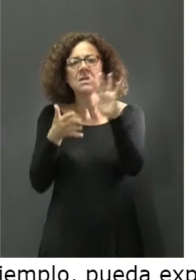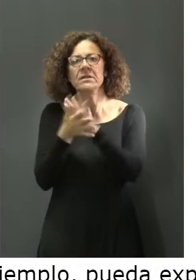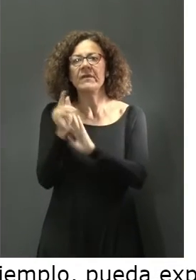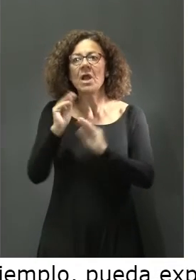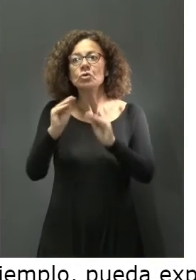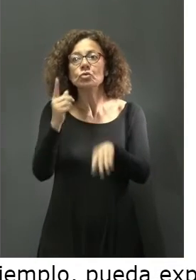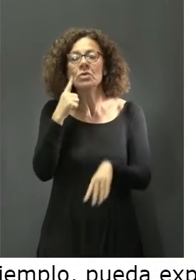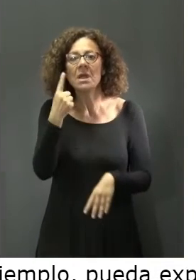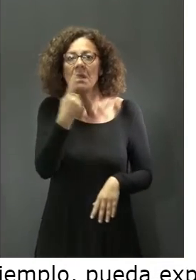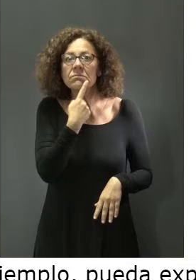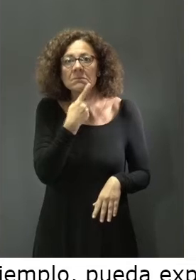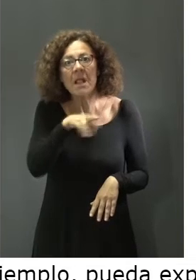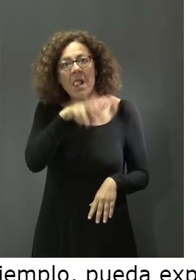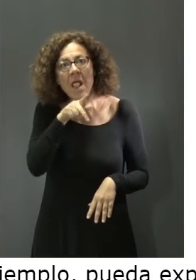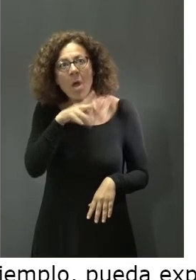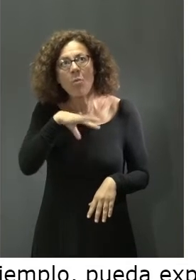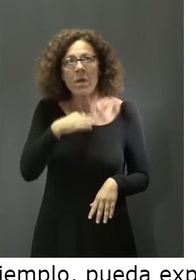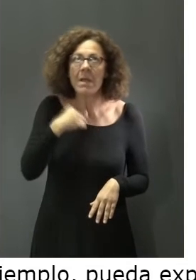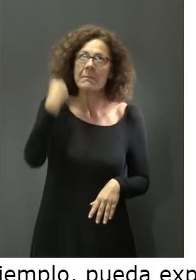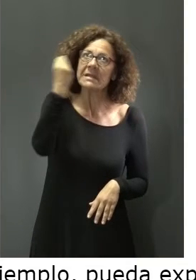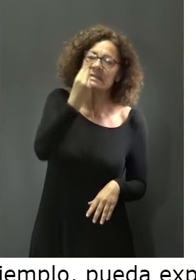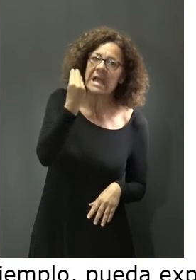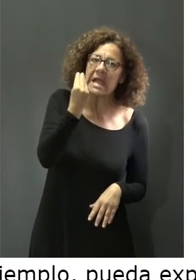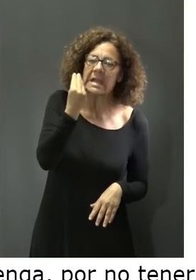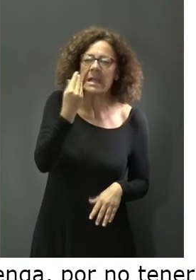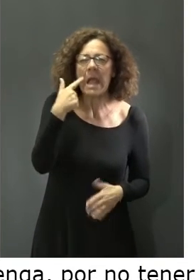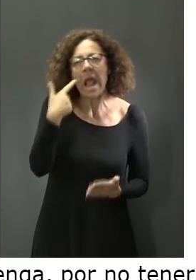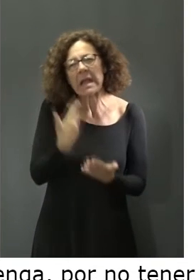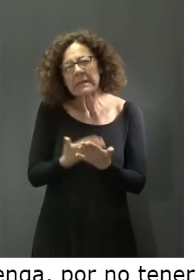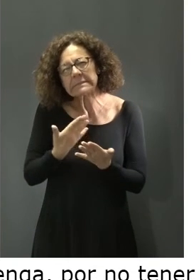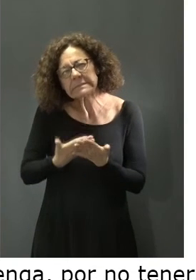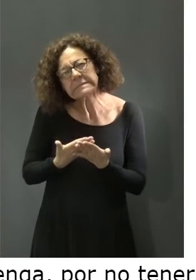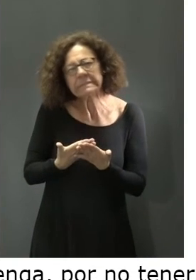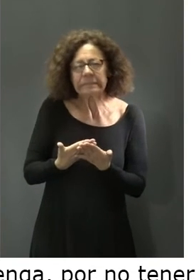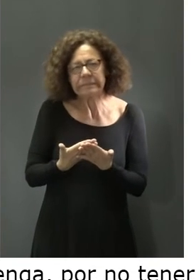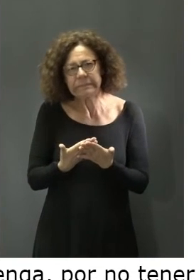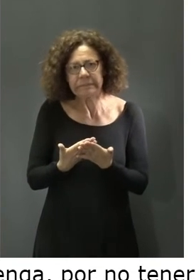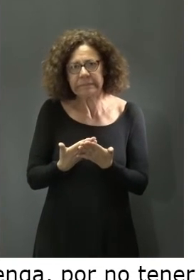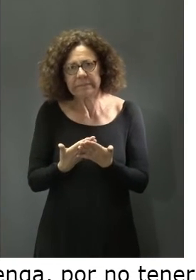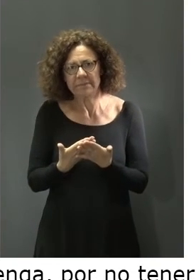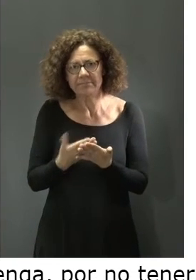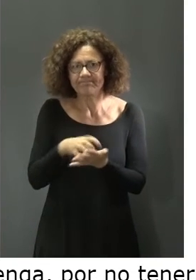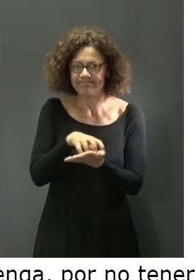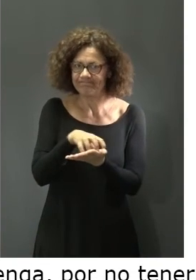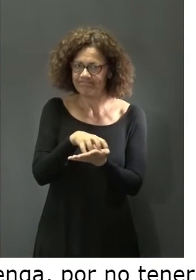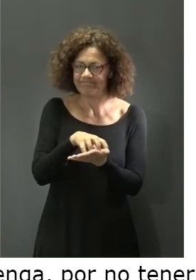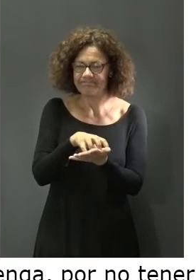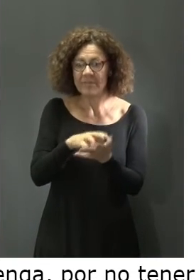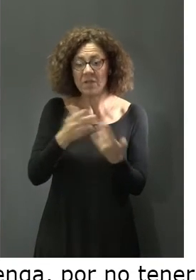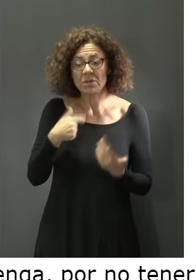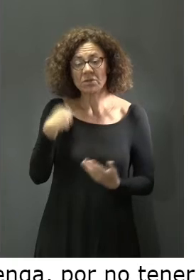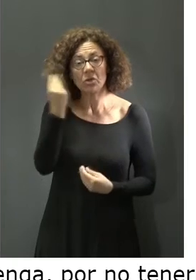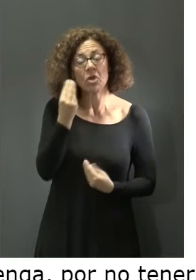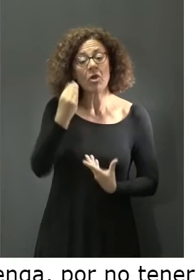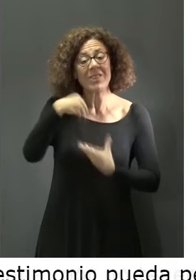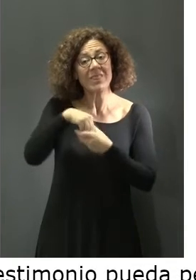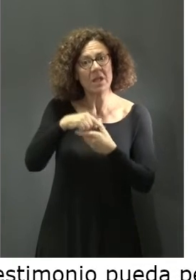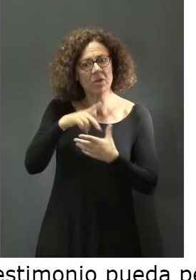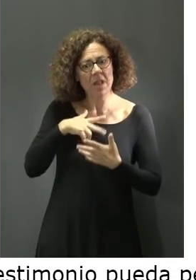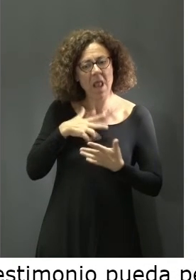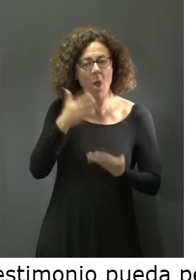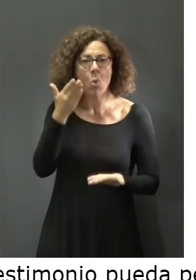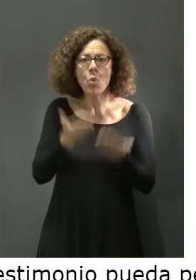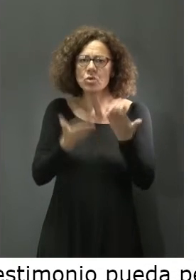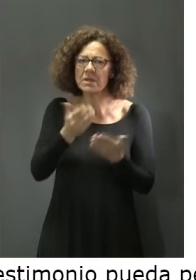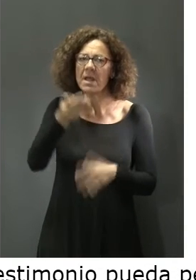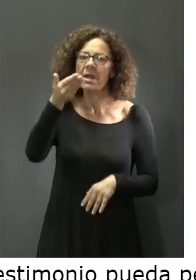pueda pensarse que tiene menos credibilidad. Por tanto, yo creo que dentro de la Administración de Justicia